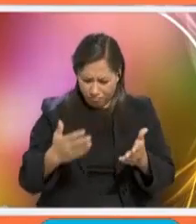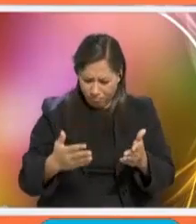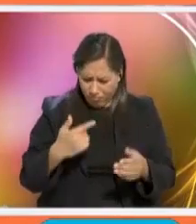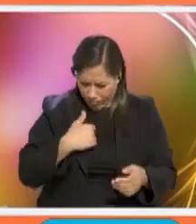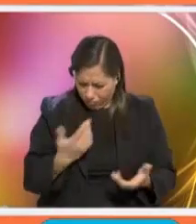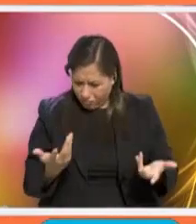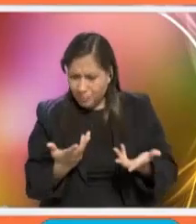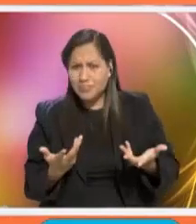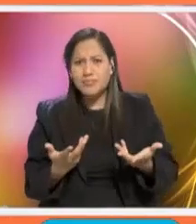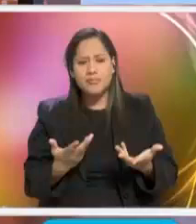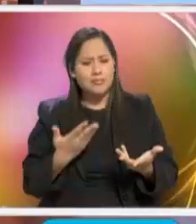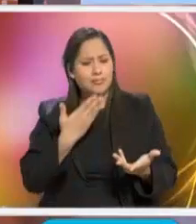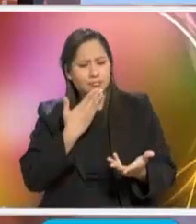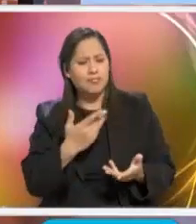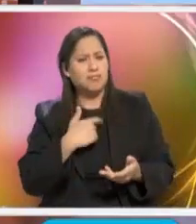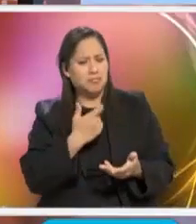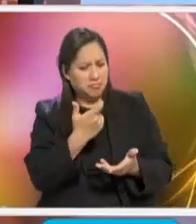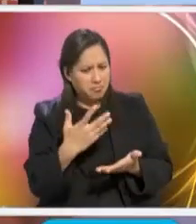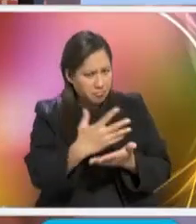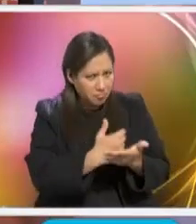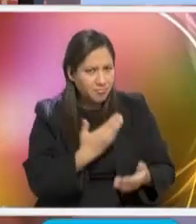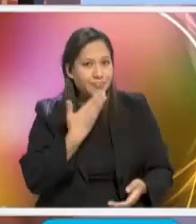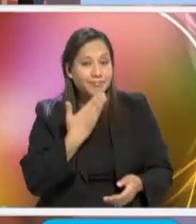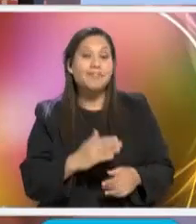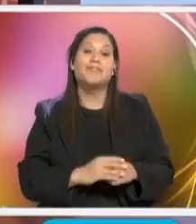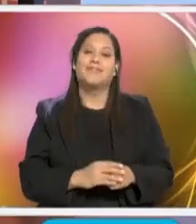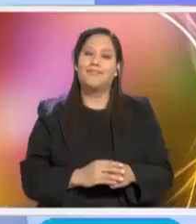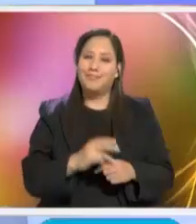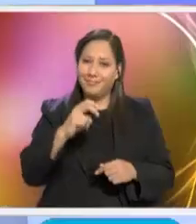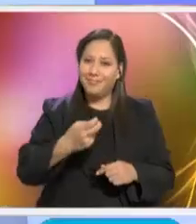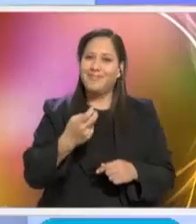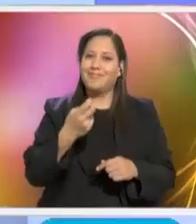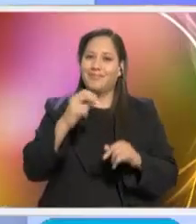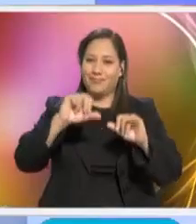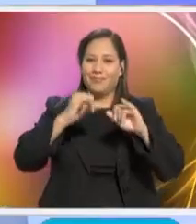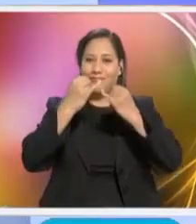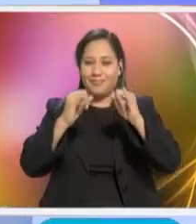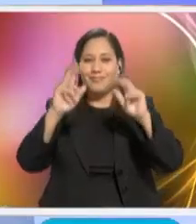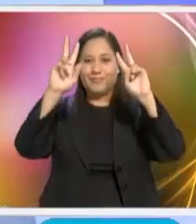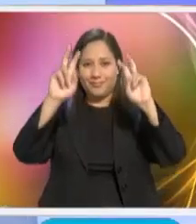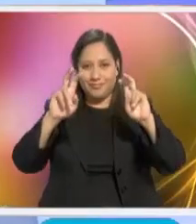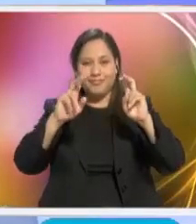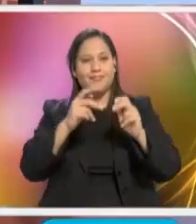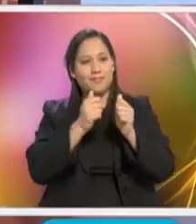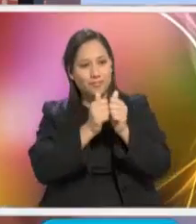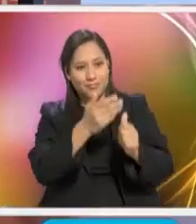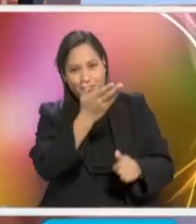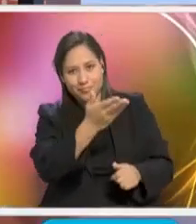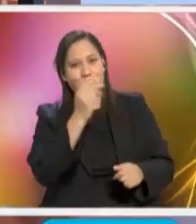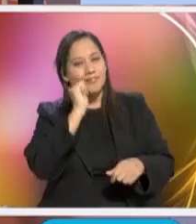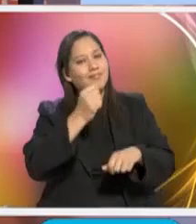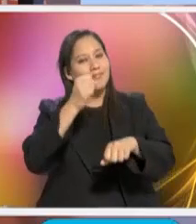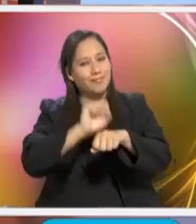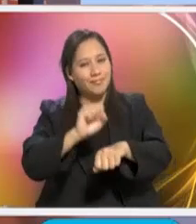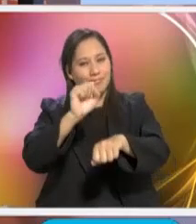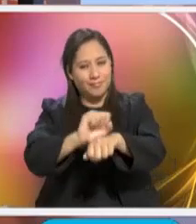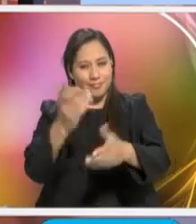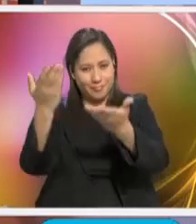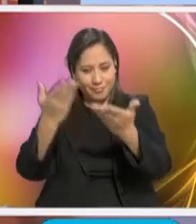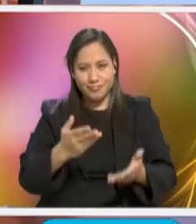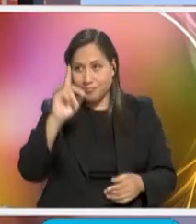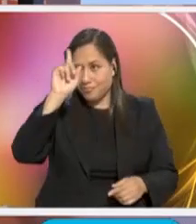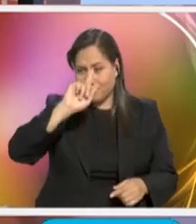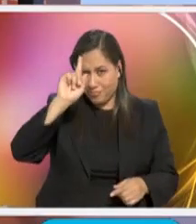bien. Claro. Y que me traiga una rentabilidad. Claro, y es por eso que inauguramos el día de hoy esta sección y vamos a estar contigo cada semana para que nos